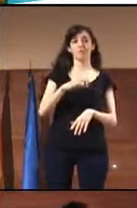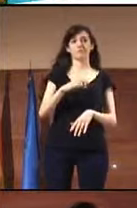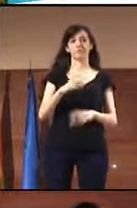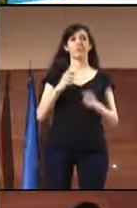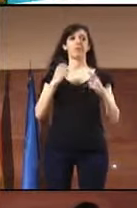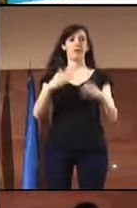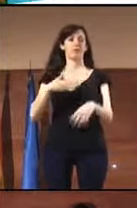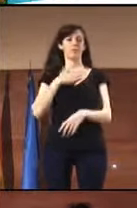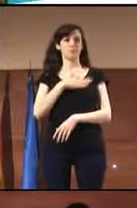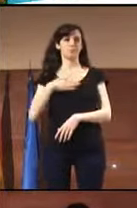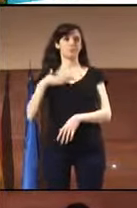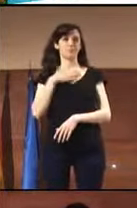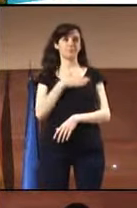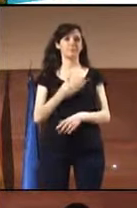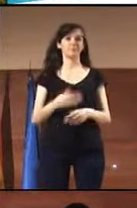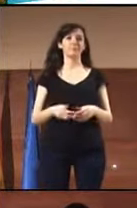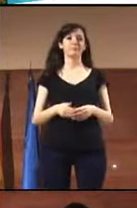usuario.